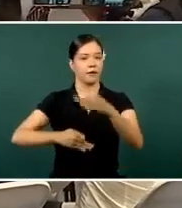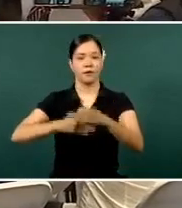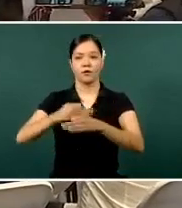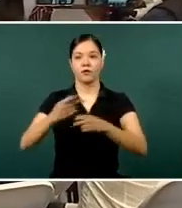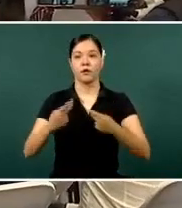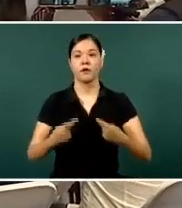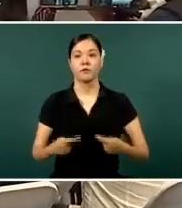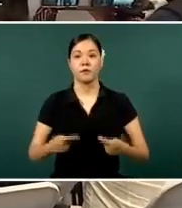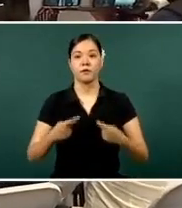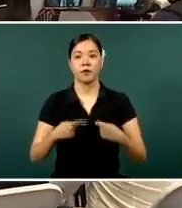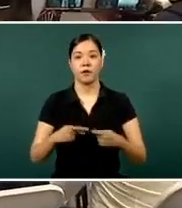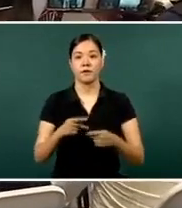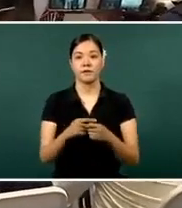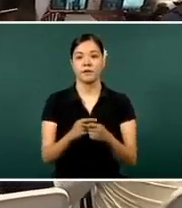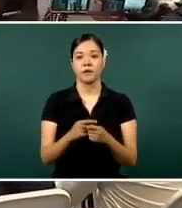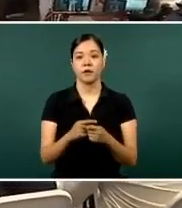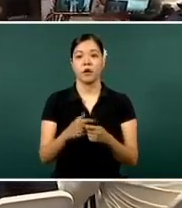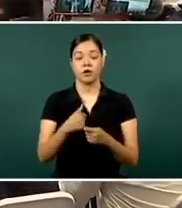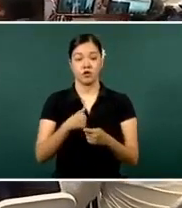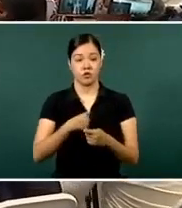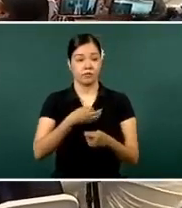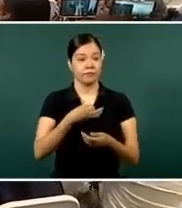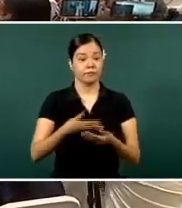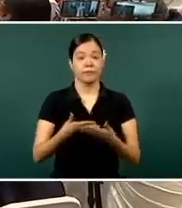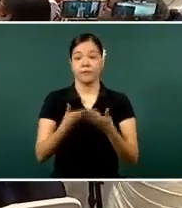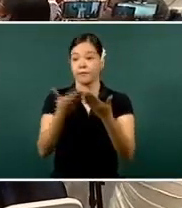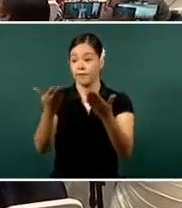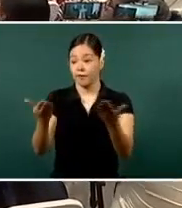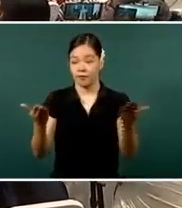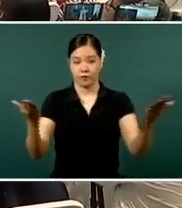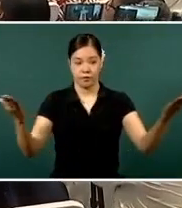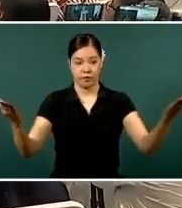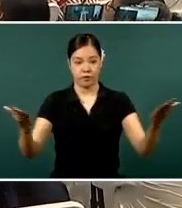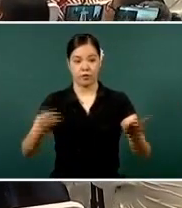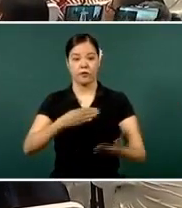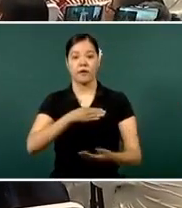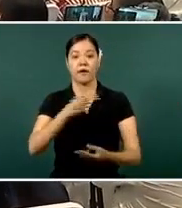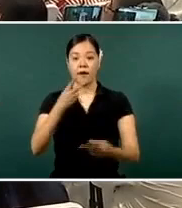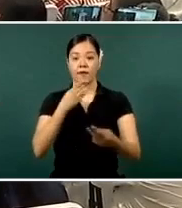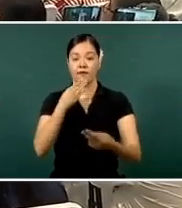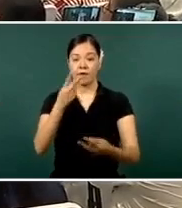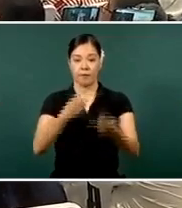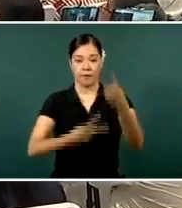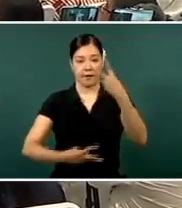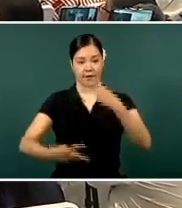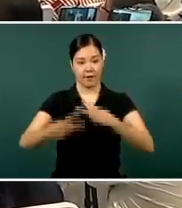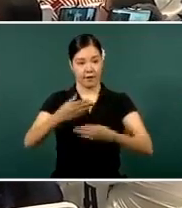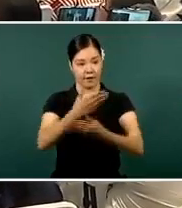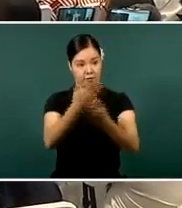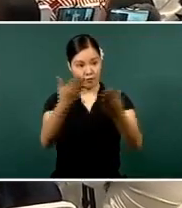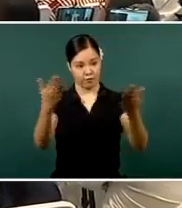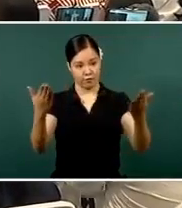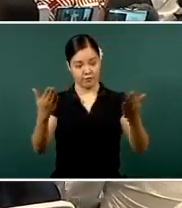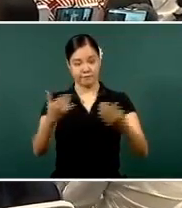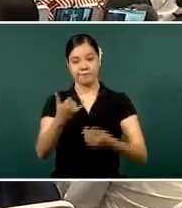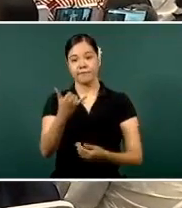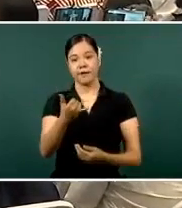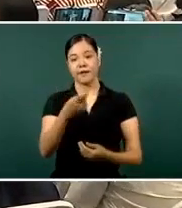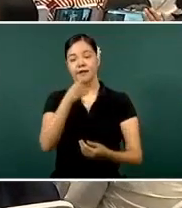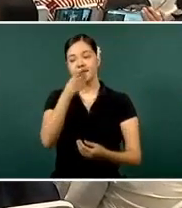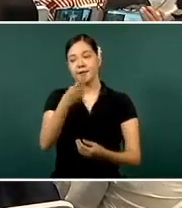de Seguridad, les doy la más cordial bienvenida a Durango y decirle que estamos